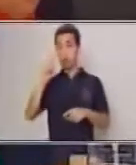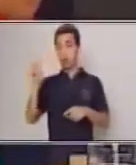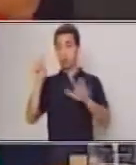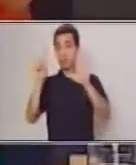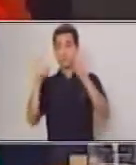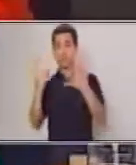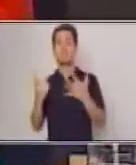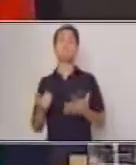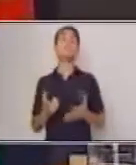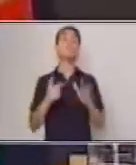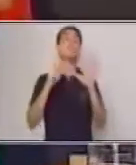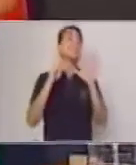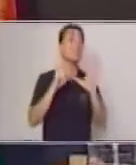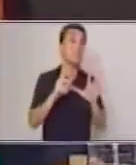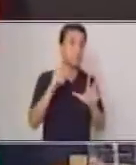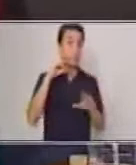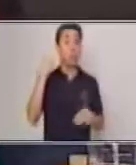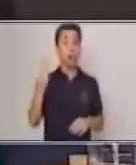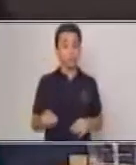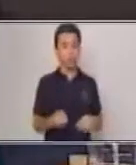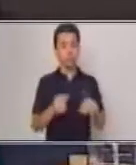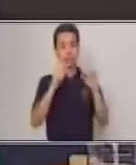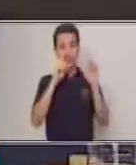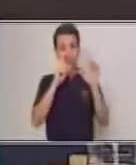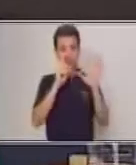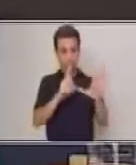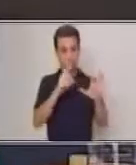6, 216.